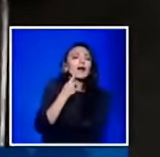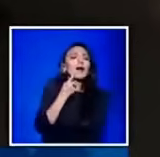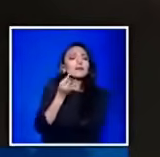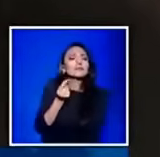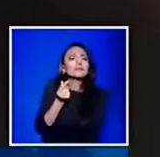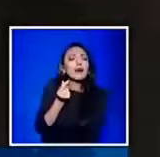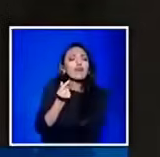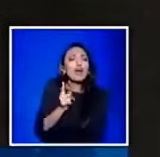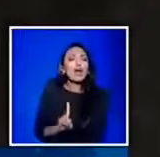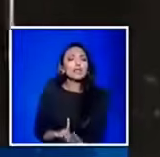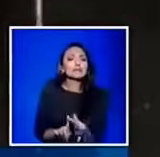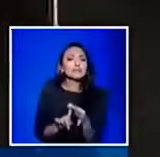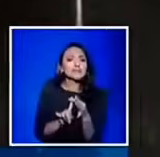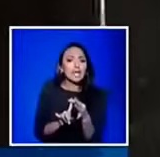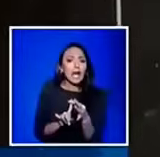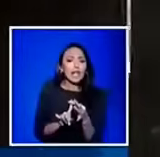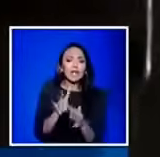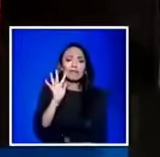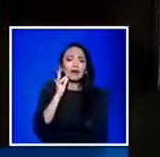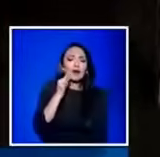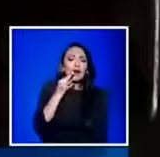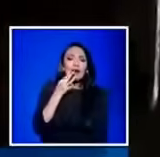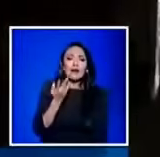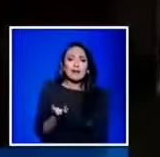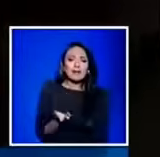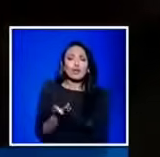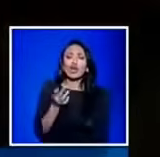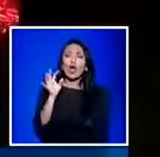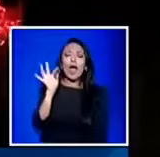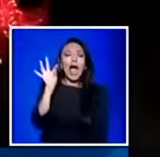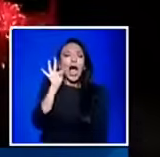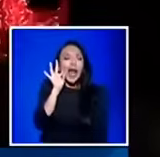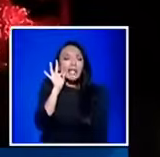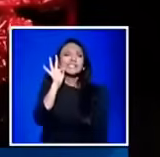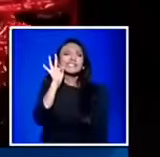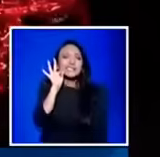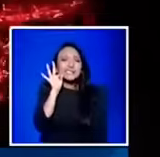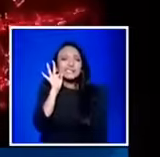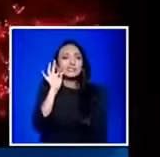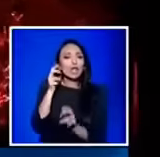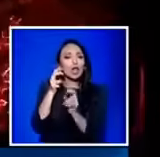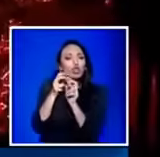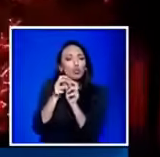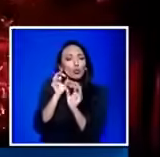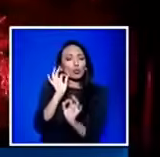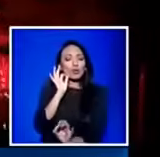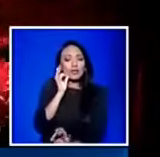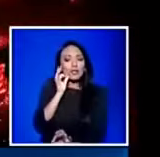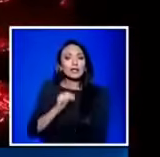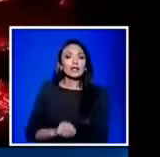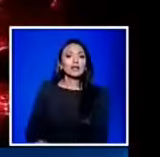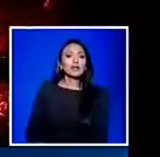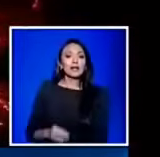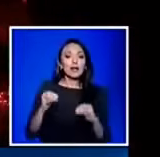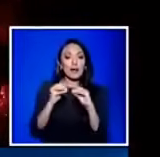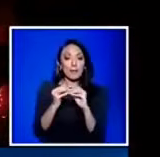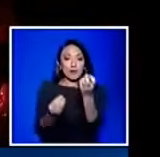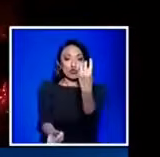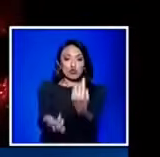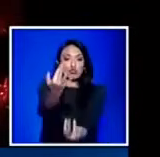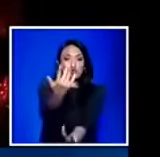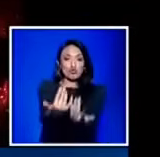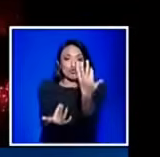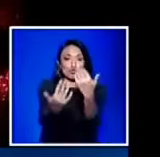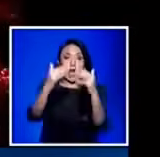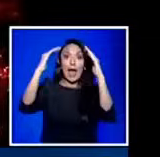saborcito especial que le hace tan rico, tan crocante. Y naturalmente acompañamos con el tradicional queso de